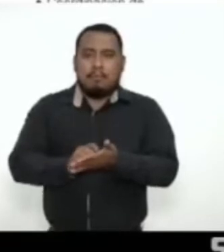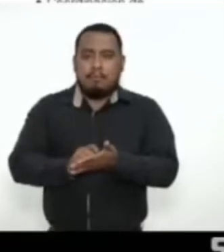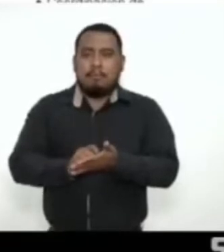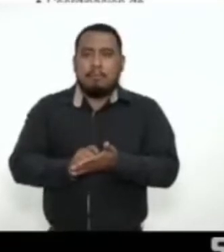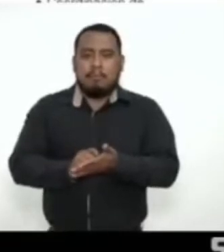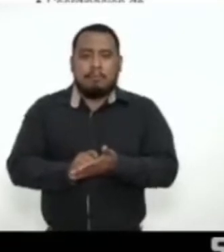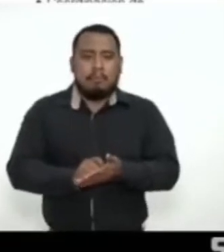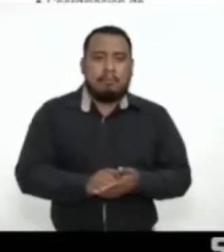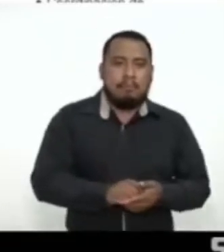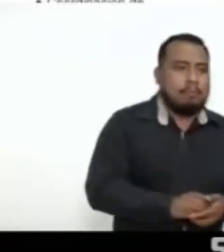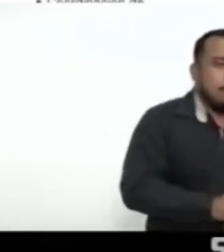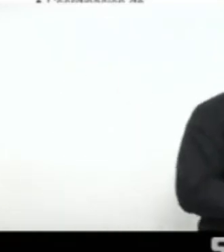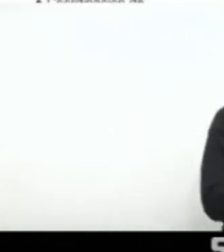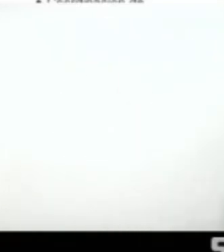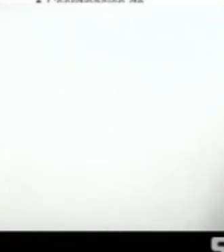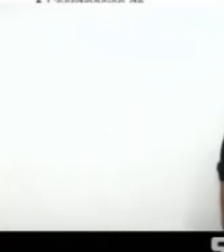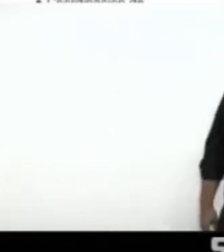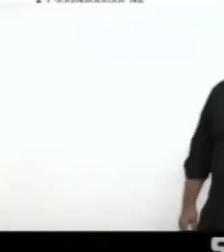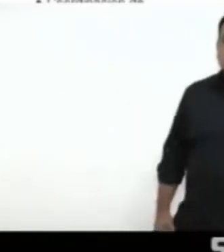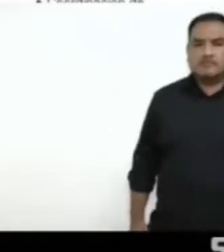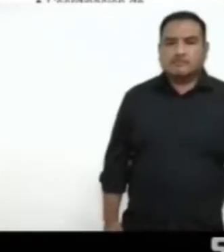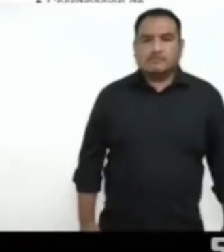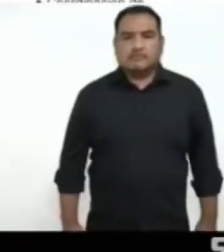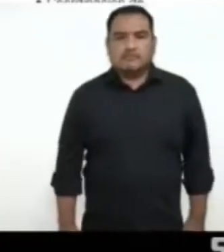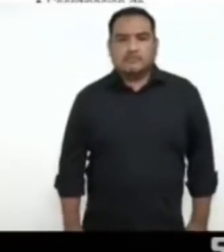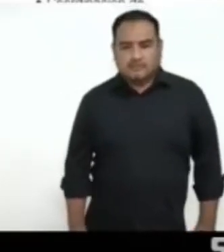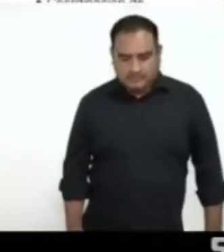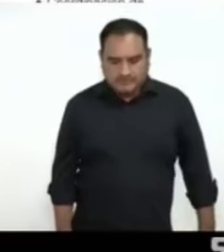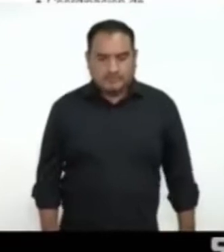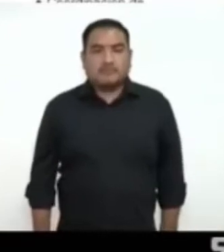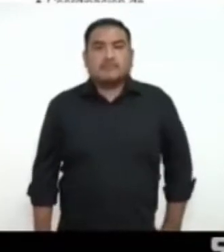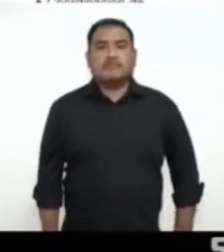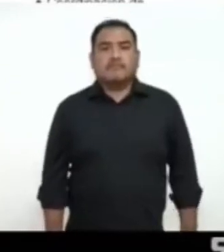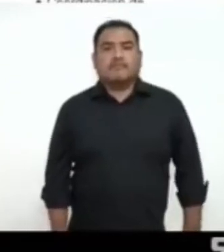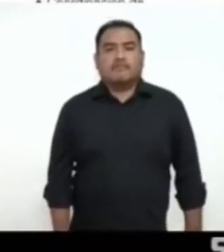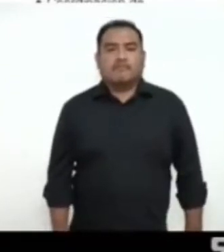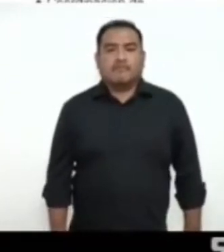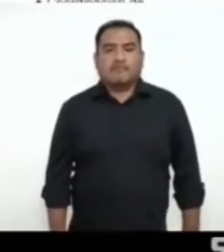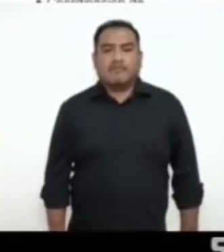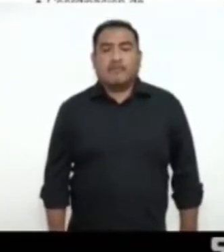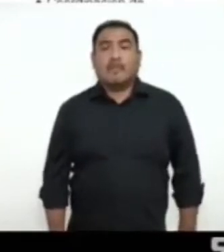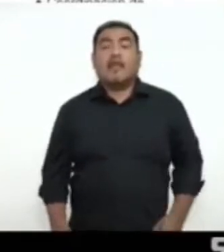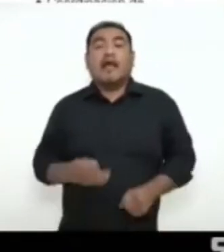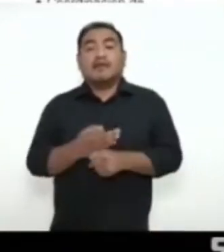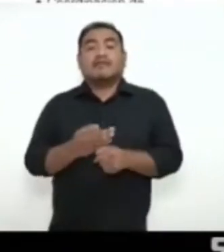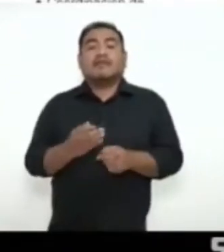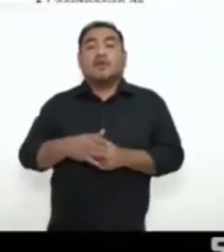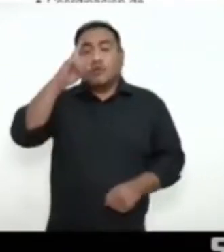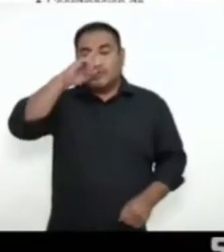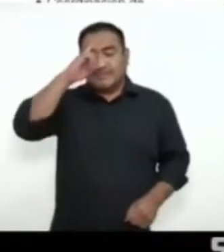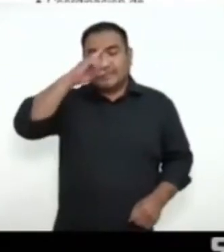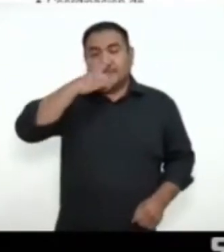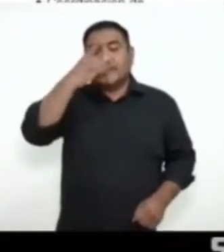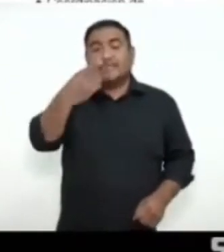nosotros les enseñamos a los pequeños, y aquí ustedes van a tener un tip de cómo podríamos con